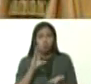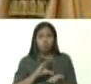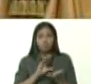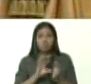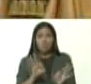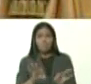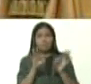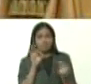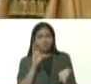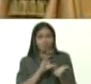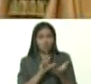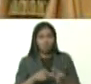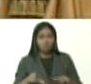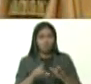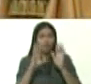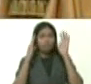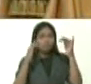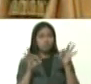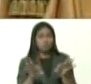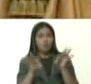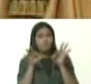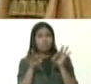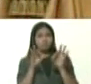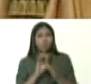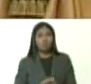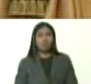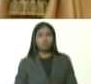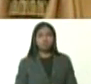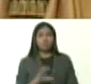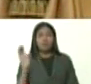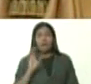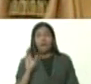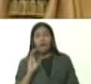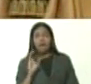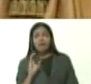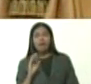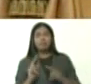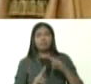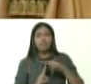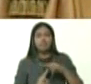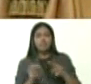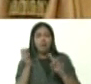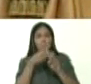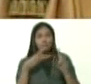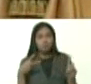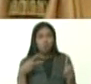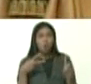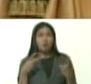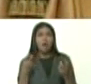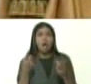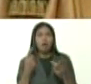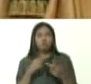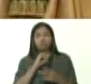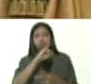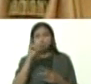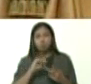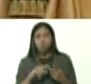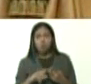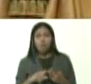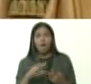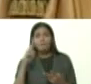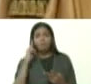especial. Caracas, El Tamacuro, Nueva Esparta, Anzoátegui, Táchira, Amazonas, Zulia,